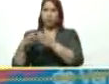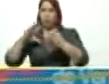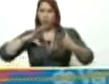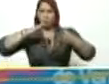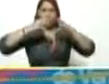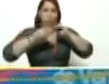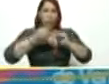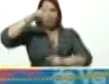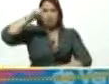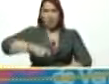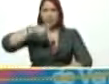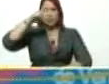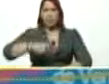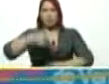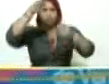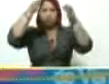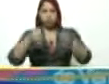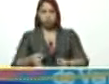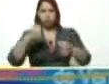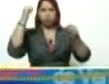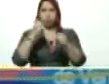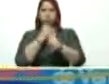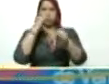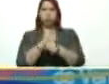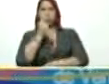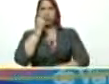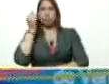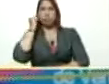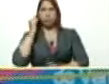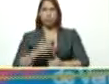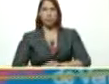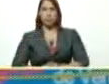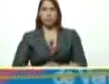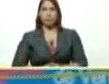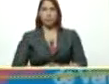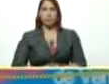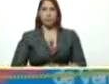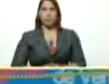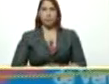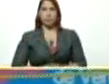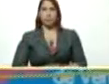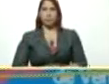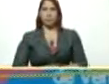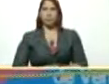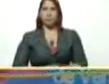las necesidades reales de los trabajadores y de las trabajadoras.